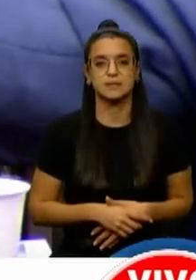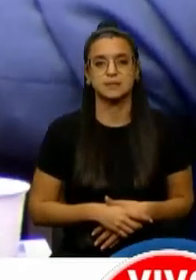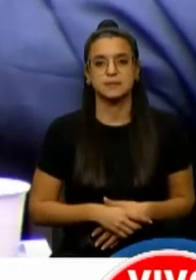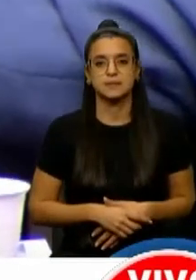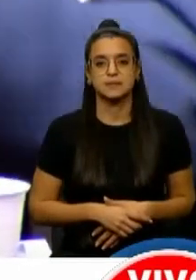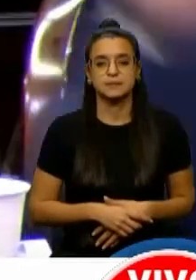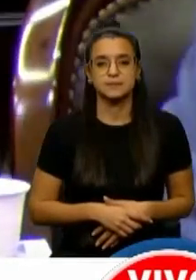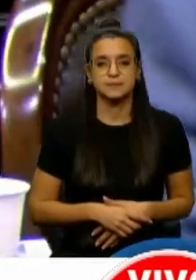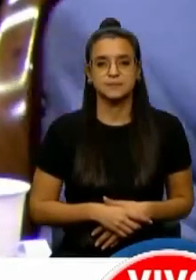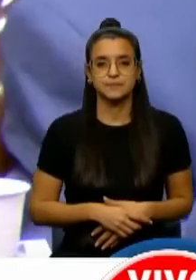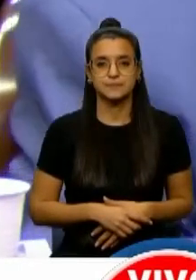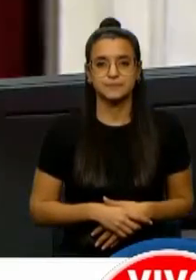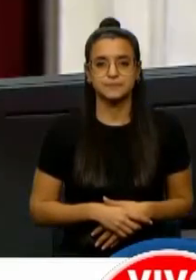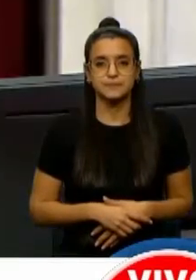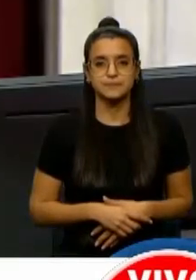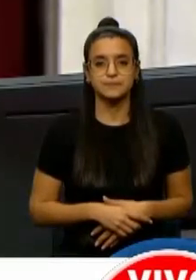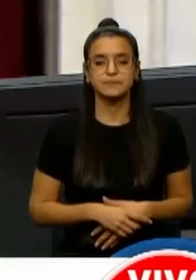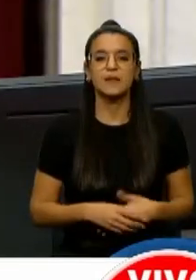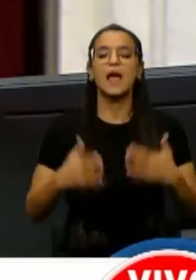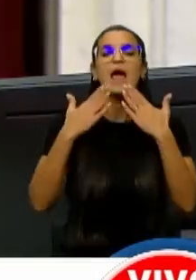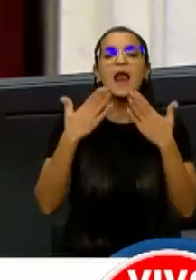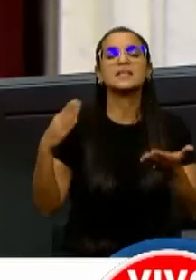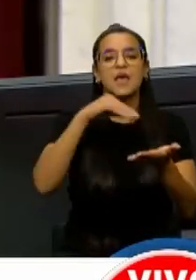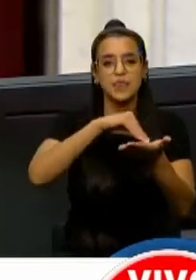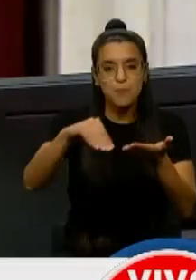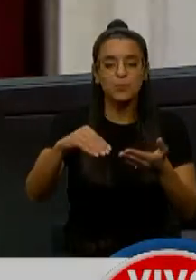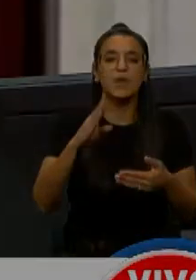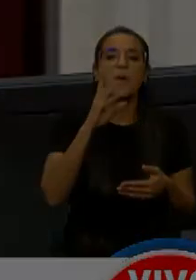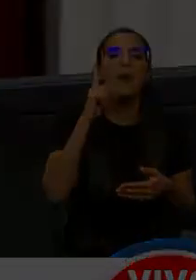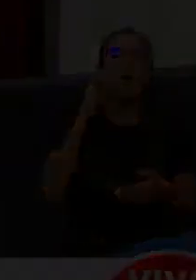Gracias, diputada Brauer.